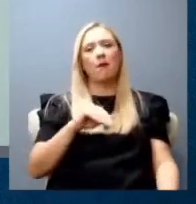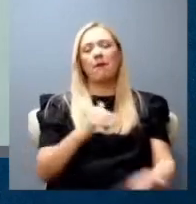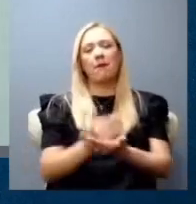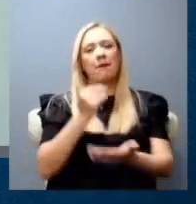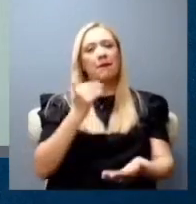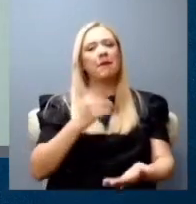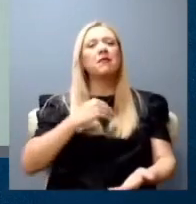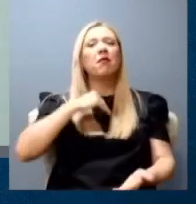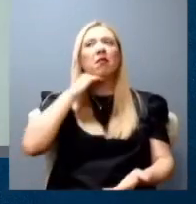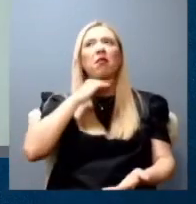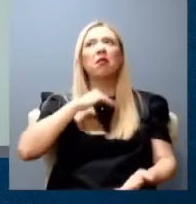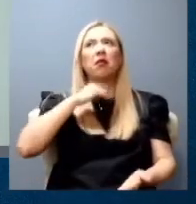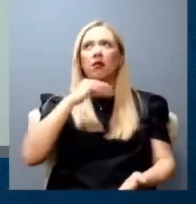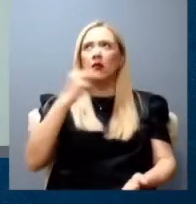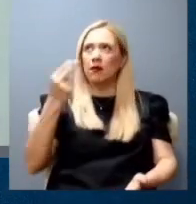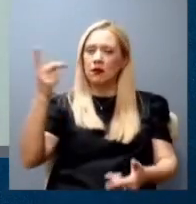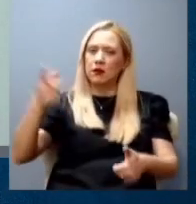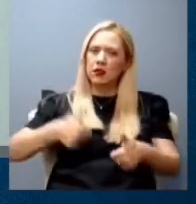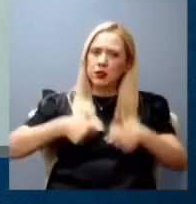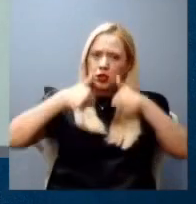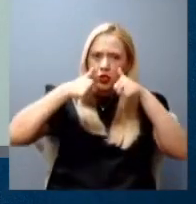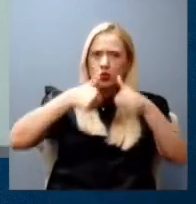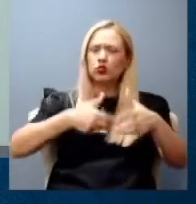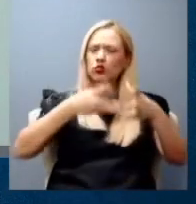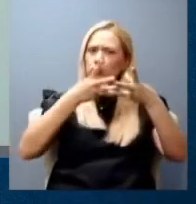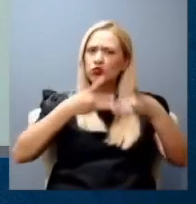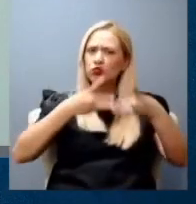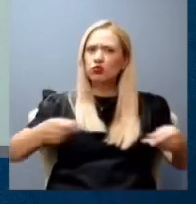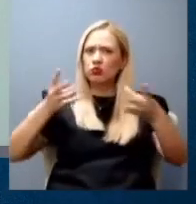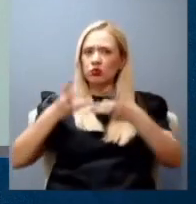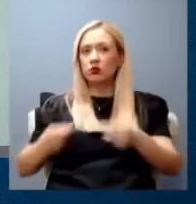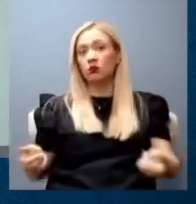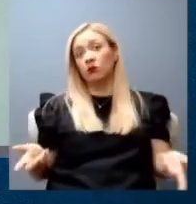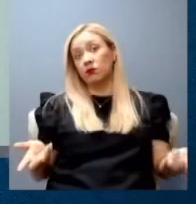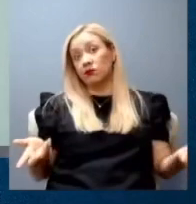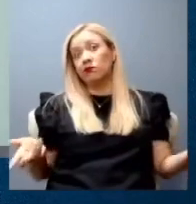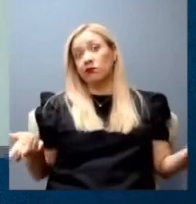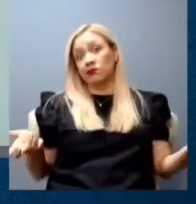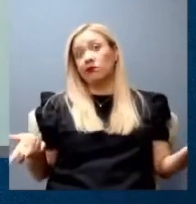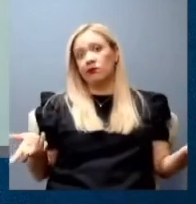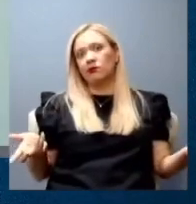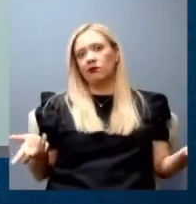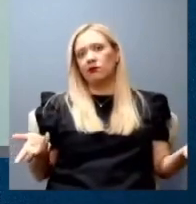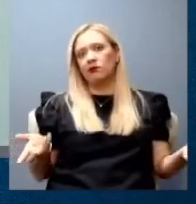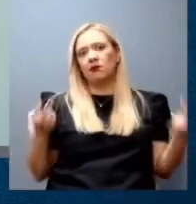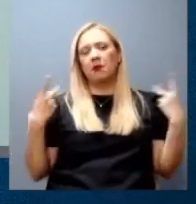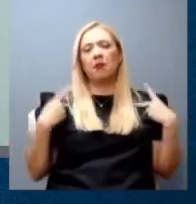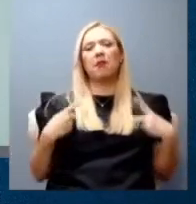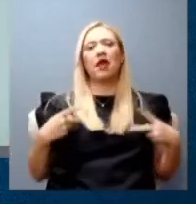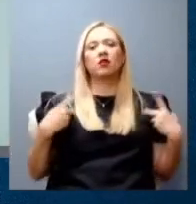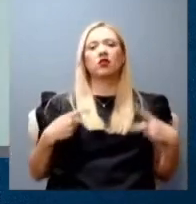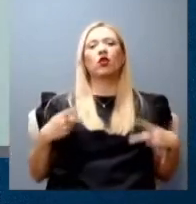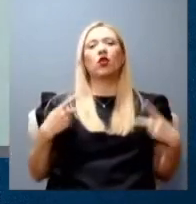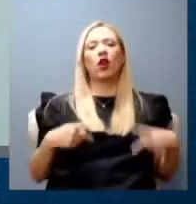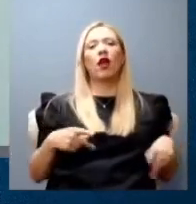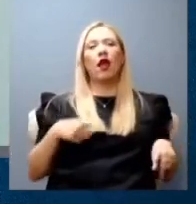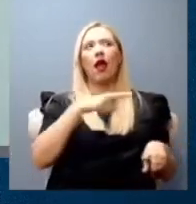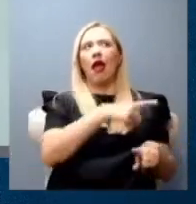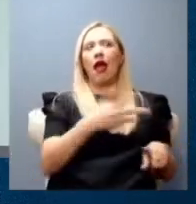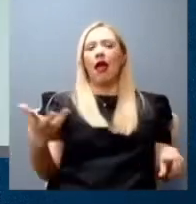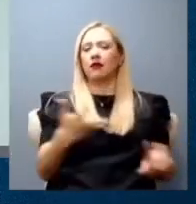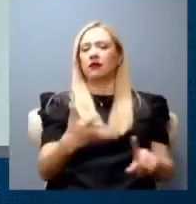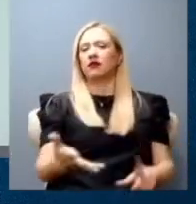de la rendición de cuentas. Y para hablar de rendición de cuentas tenemos que hablar de personas perpetradoras, de los